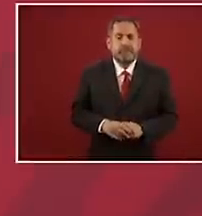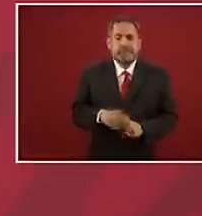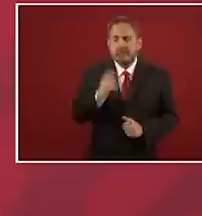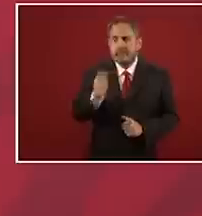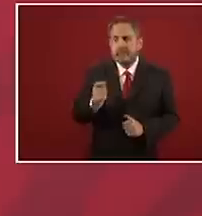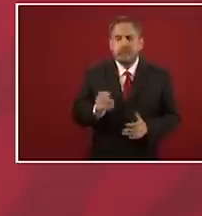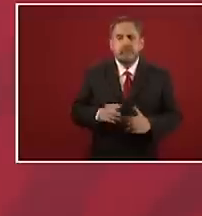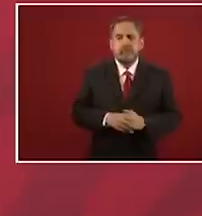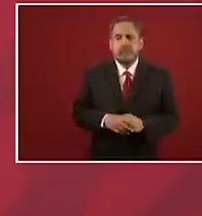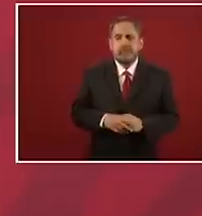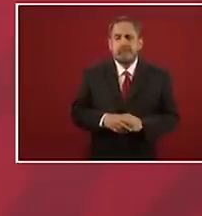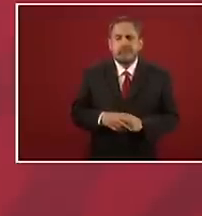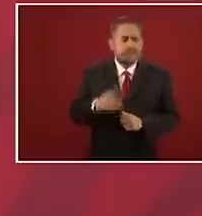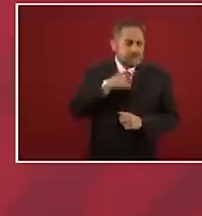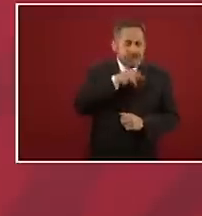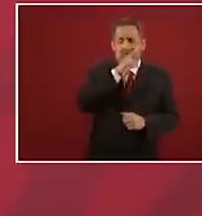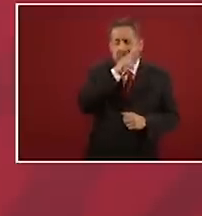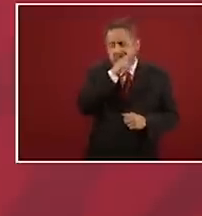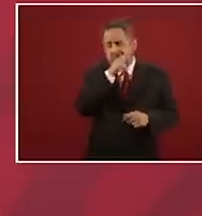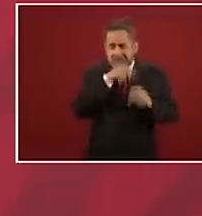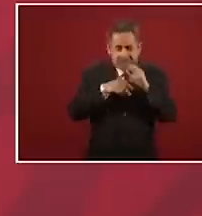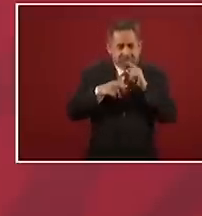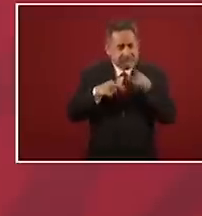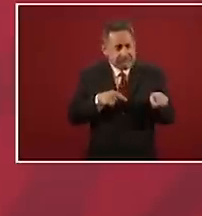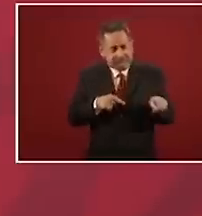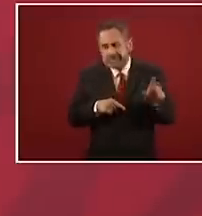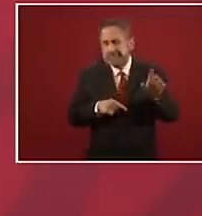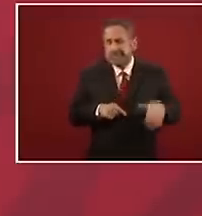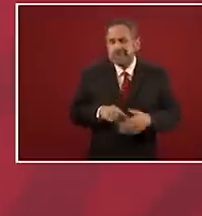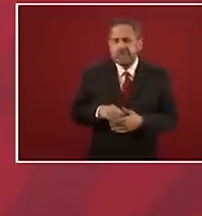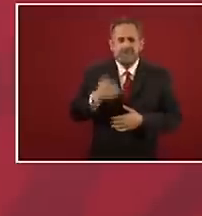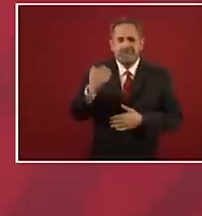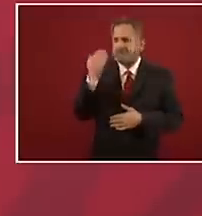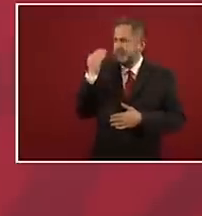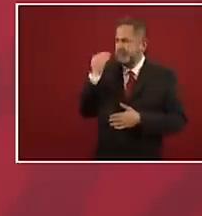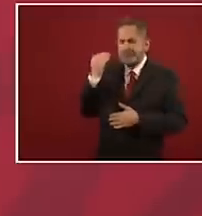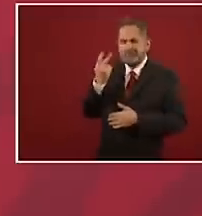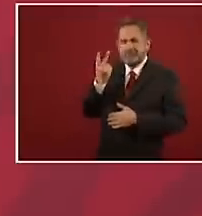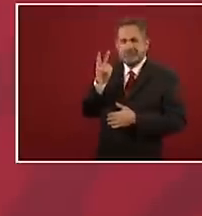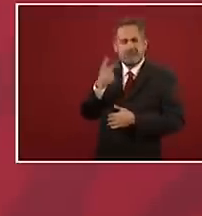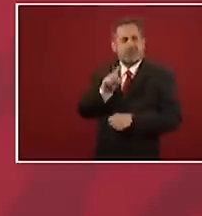Entonces, no me preocupa mucho. Hace dos días, por ejemplo,